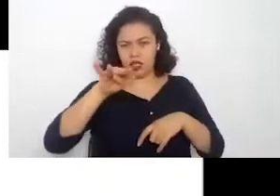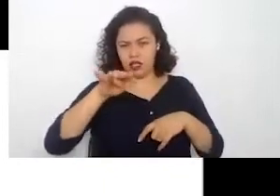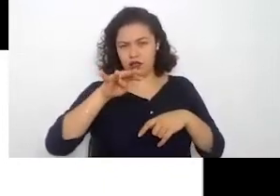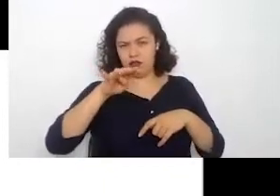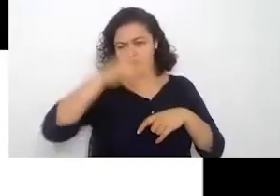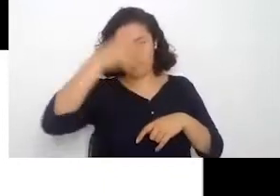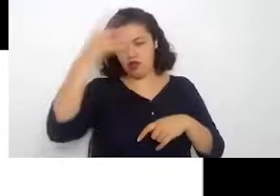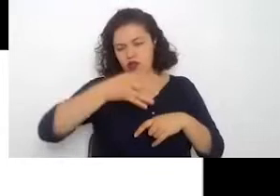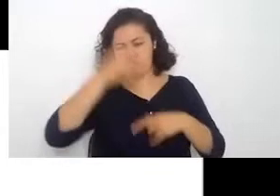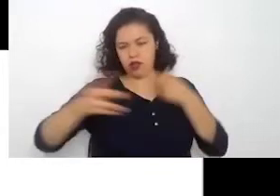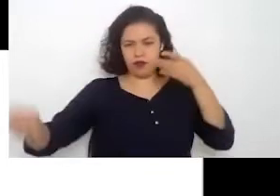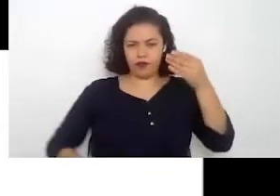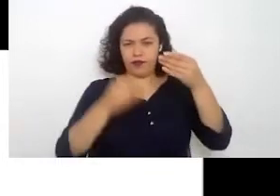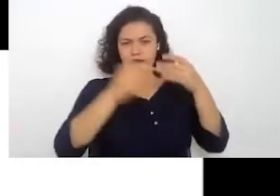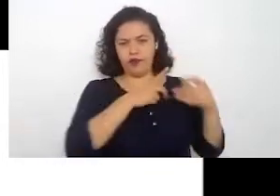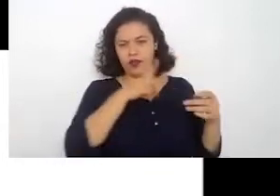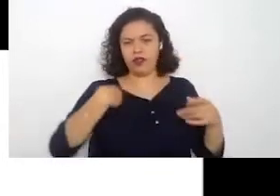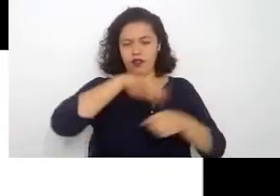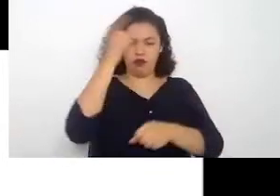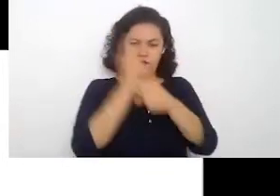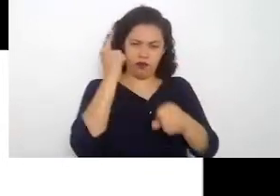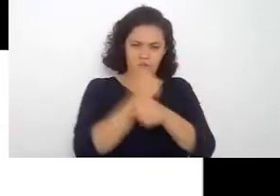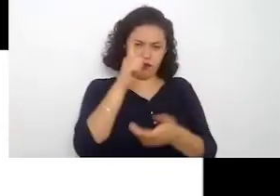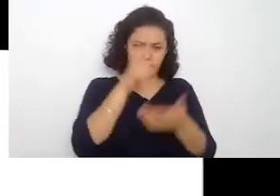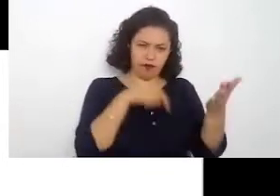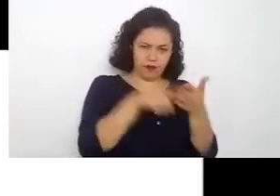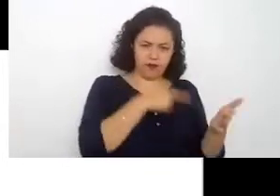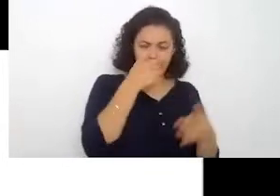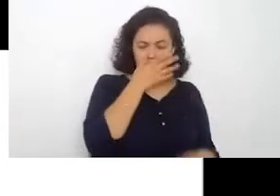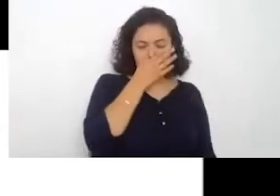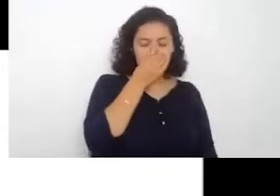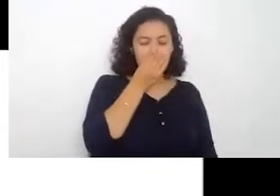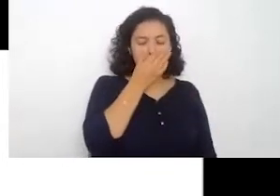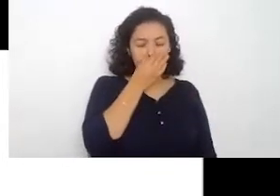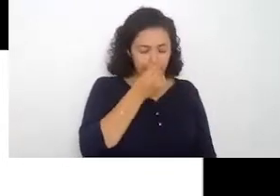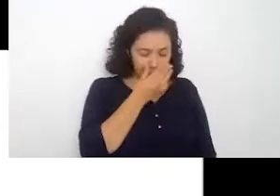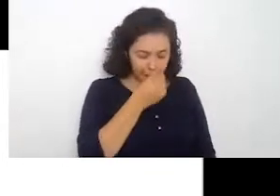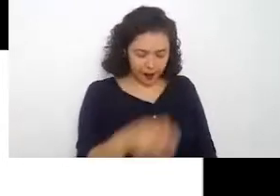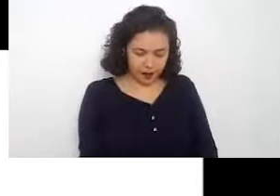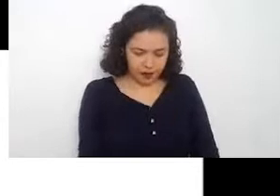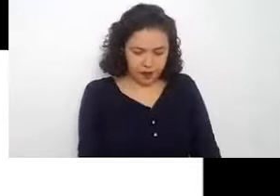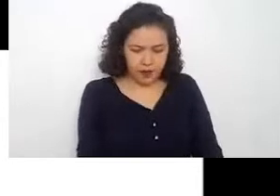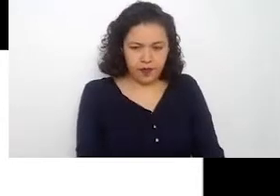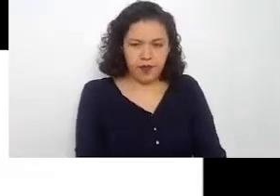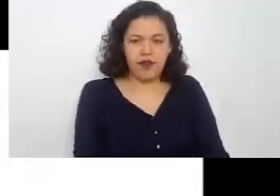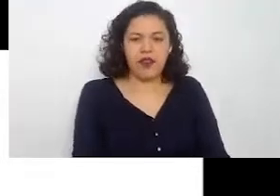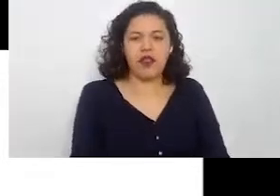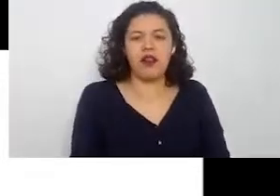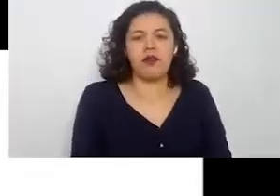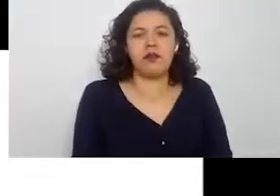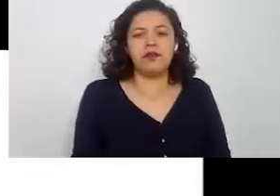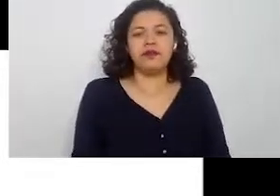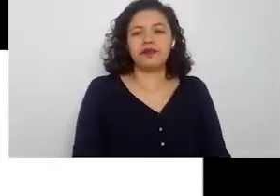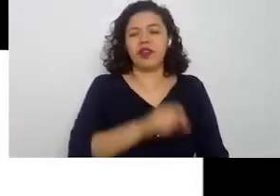esas revocaciones y asignaciones de las donatorias y se dan en tanto al que sufra cambios de la